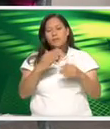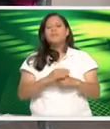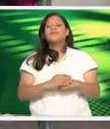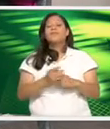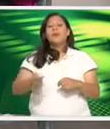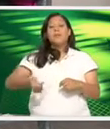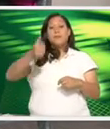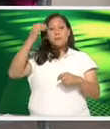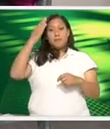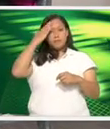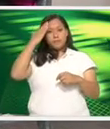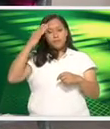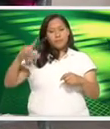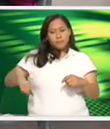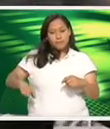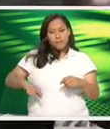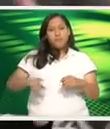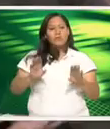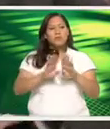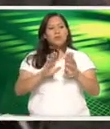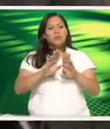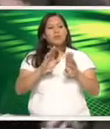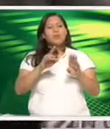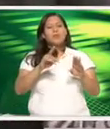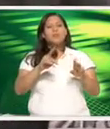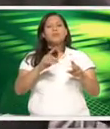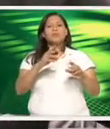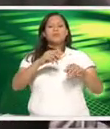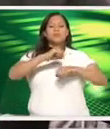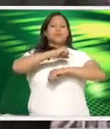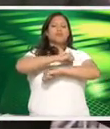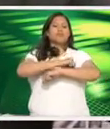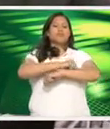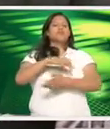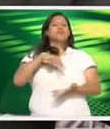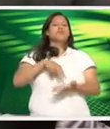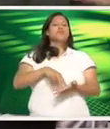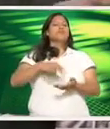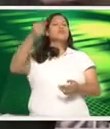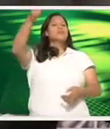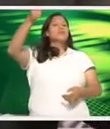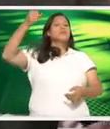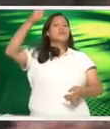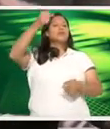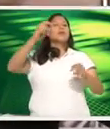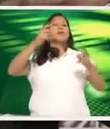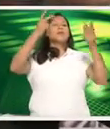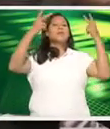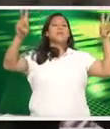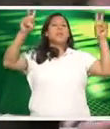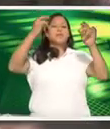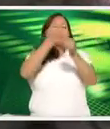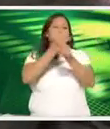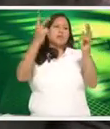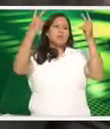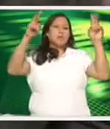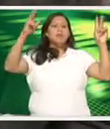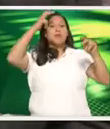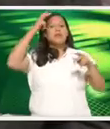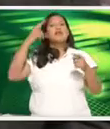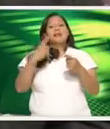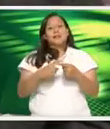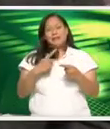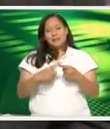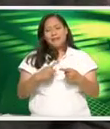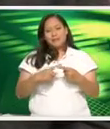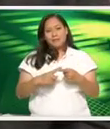primer gobernante que hace una arenga, es decir, que sale al balcón y grita ¡viva la independencia y viva Hidalgo!, es nada